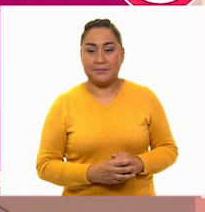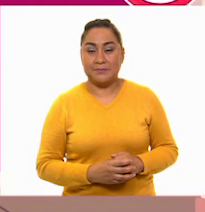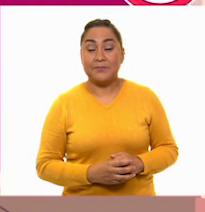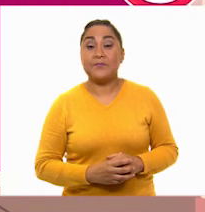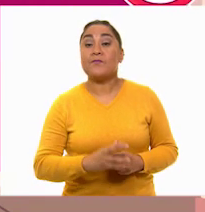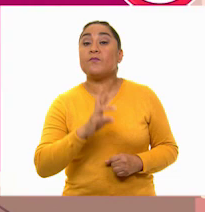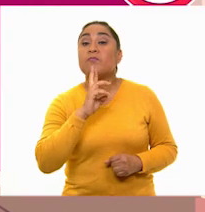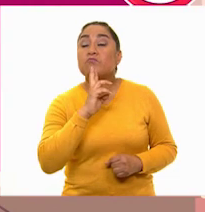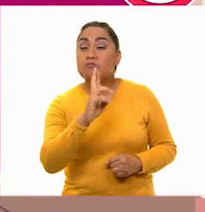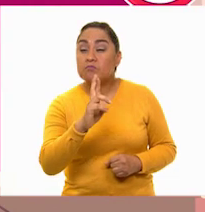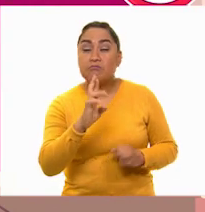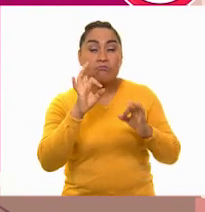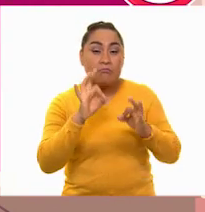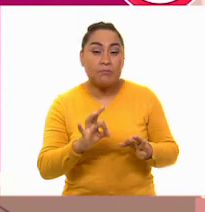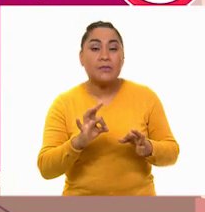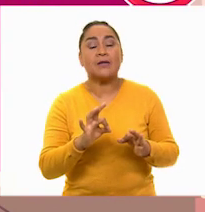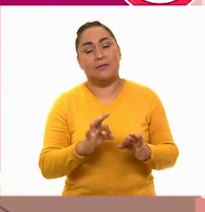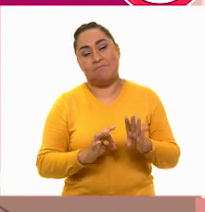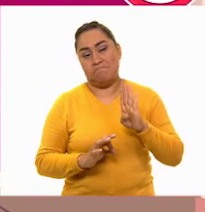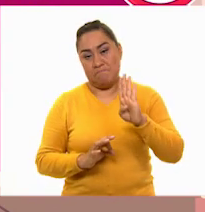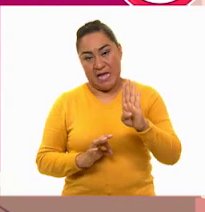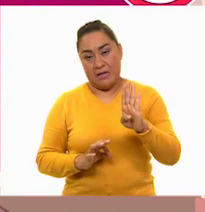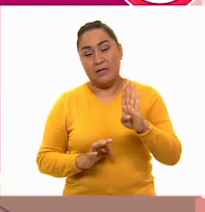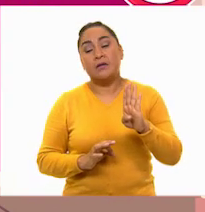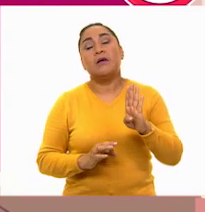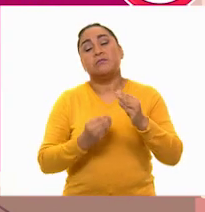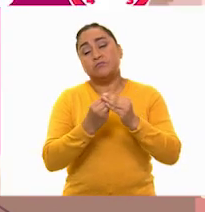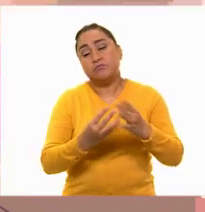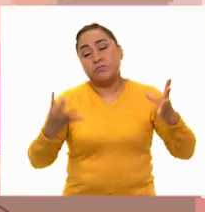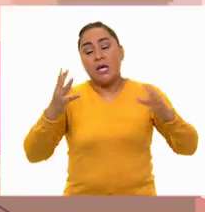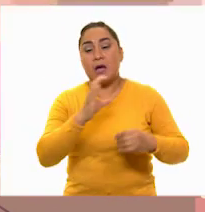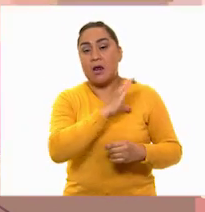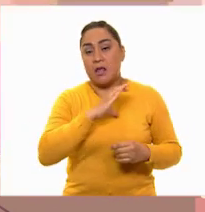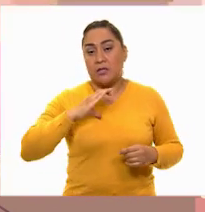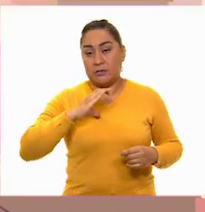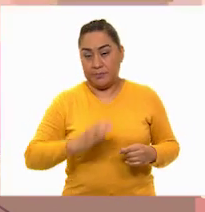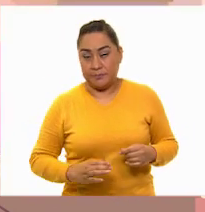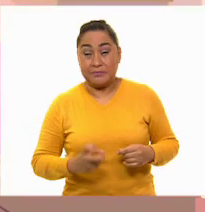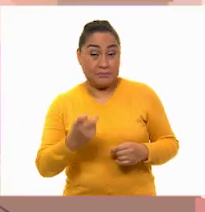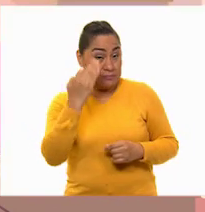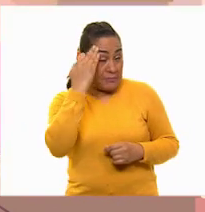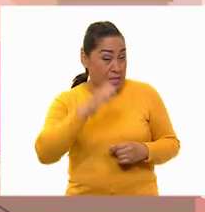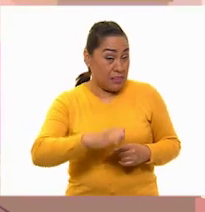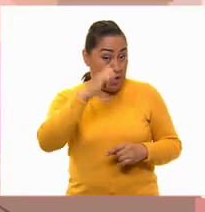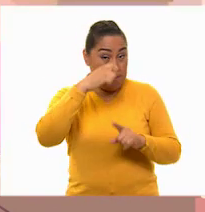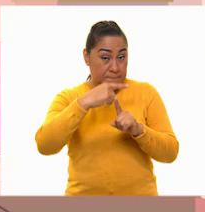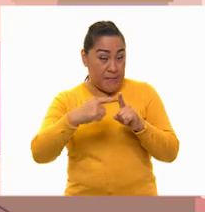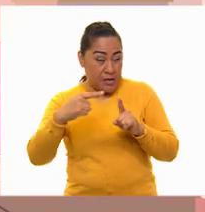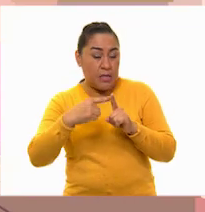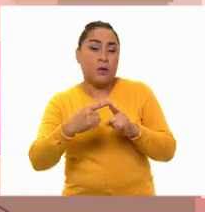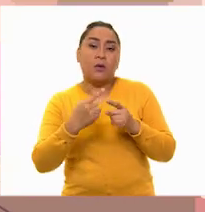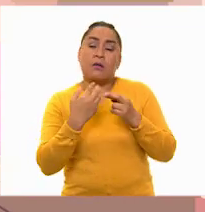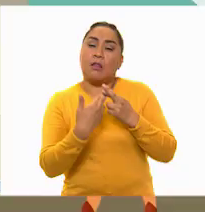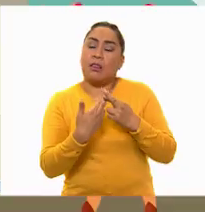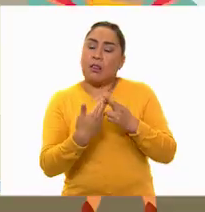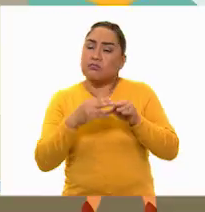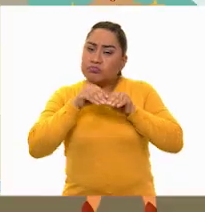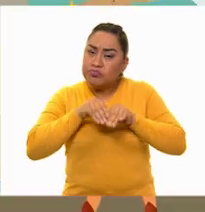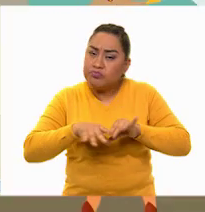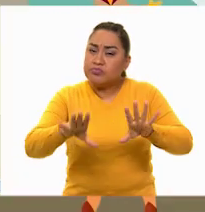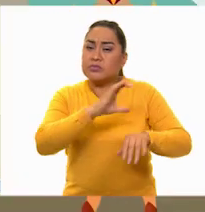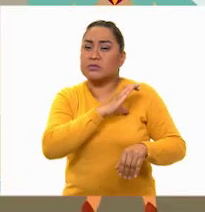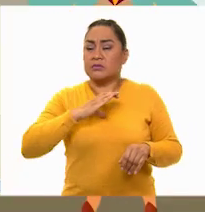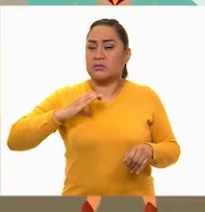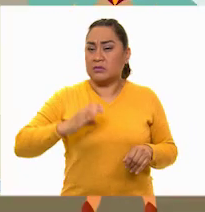La respuesta correcta es B. Cristianismo. La Edad Media se caracterizó por el auge del cristianismo y